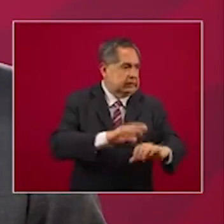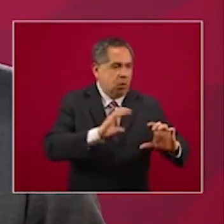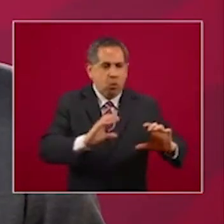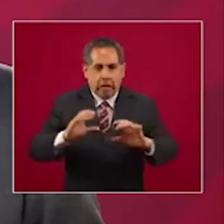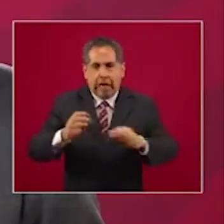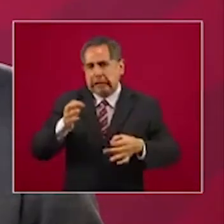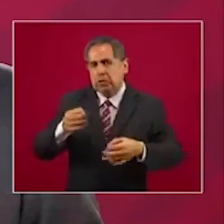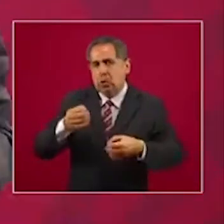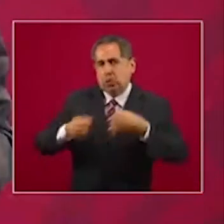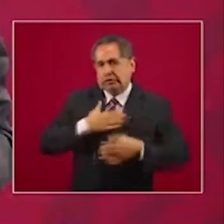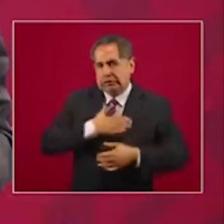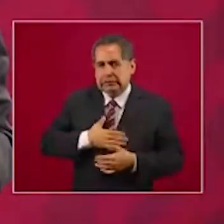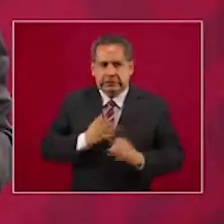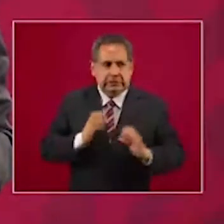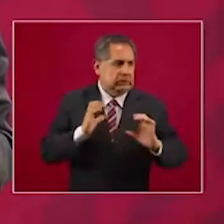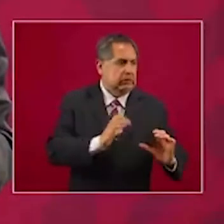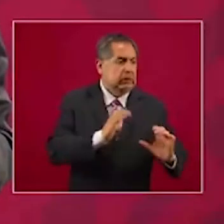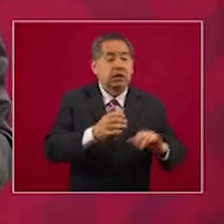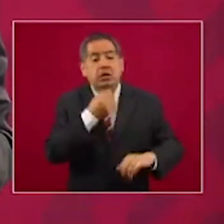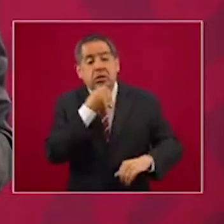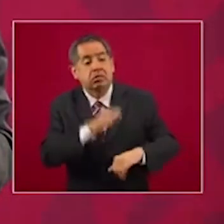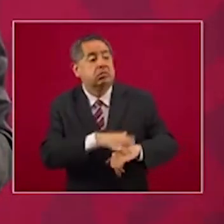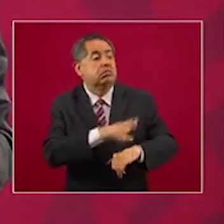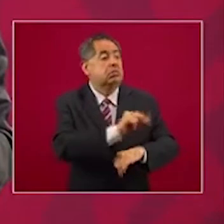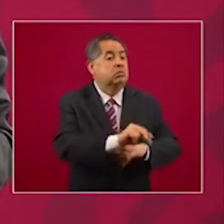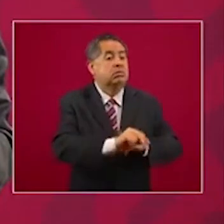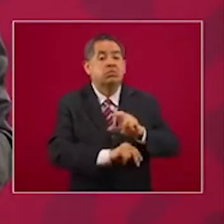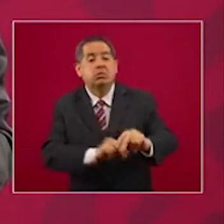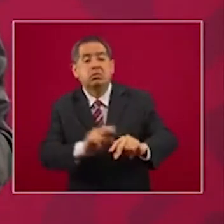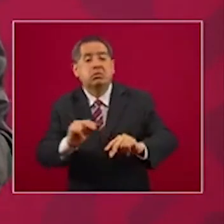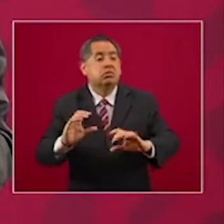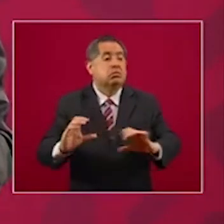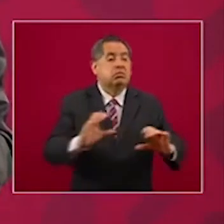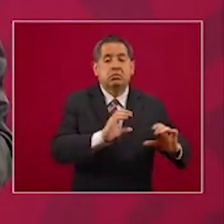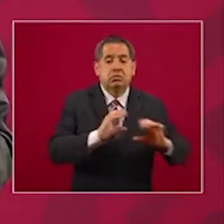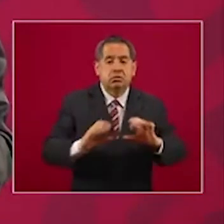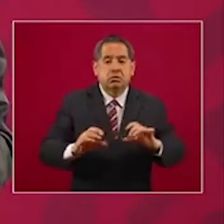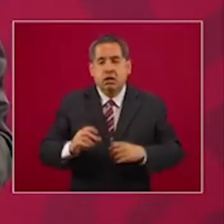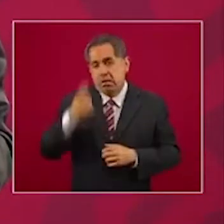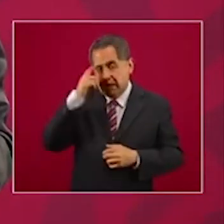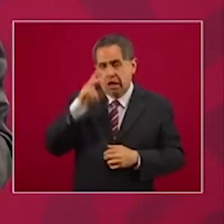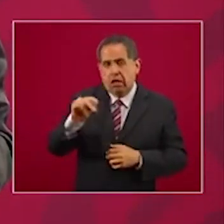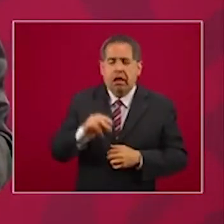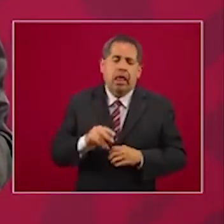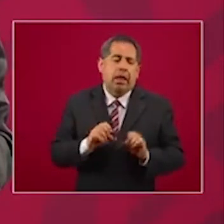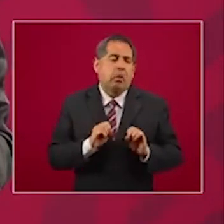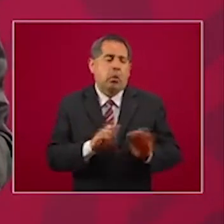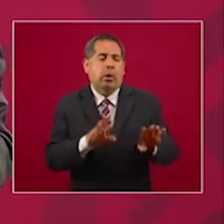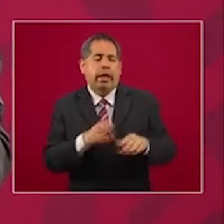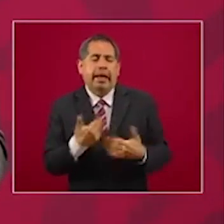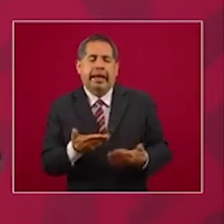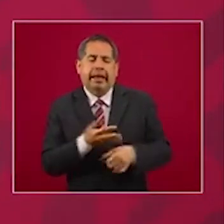La justicia es que no se solape, que no se tolere, que